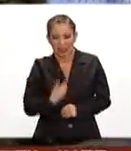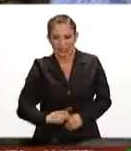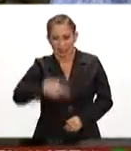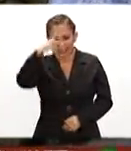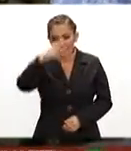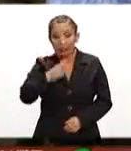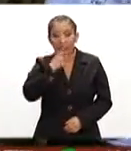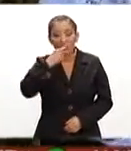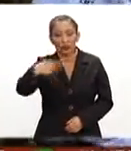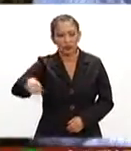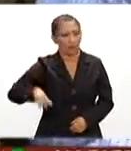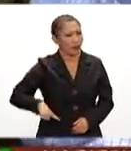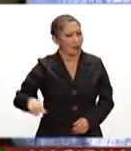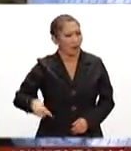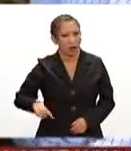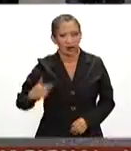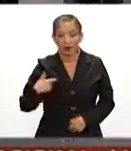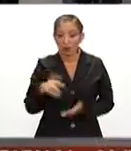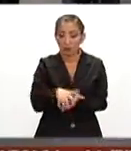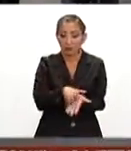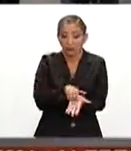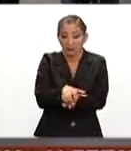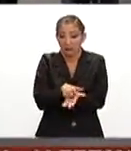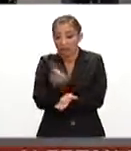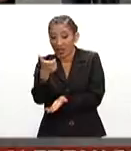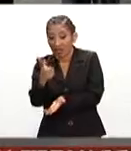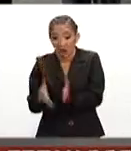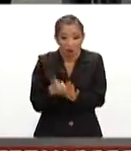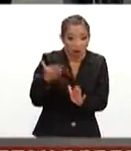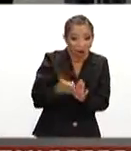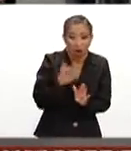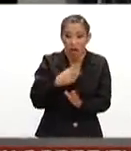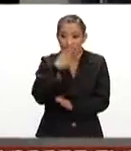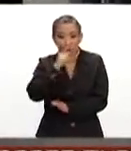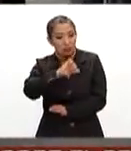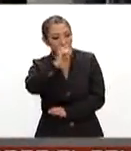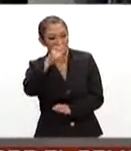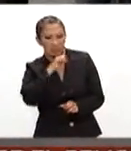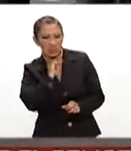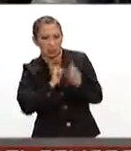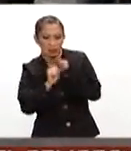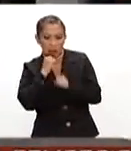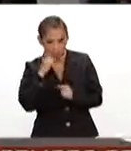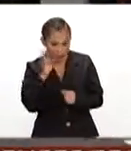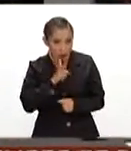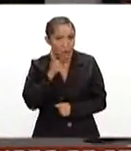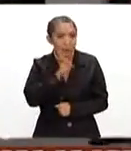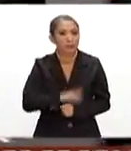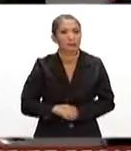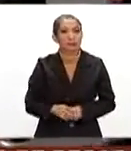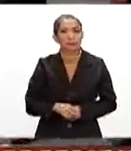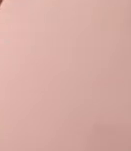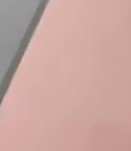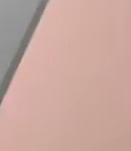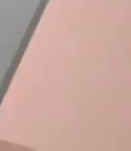aseguró que su gobierno no regatea recursos para obras y quien diga lo contrario dijo debe aprobarlo.